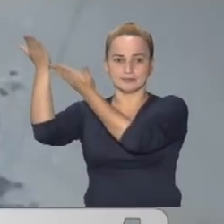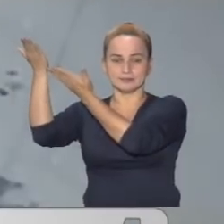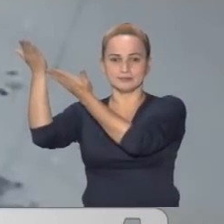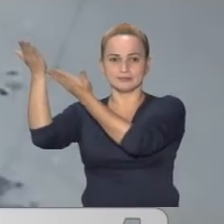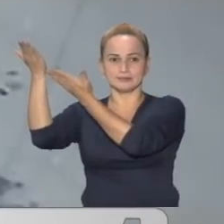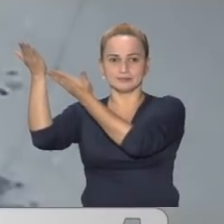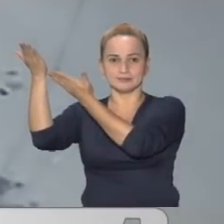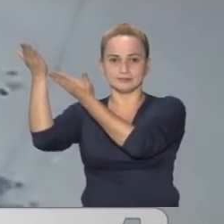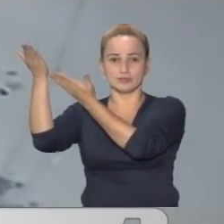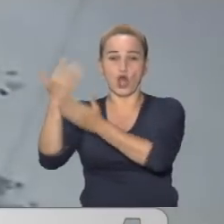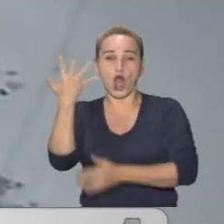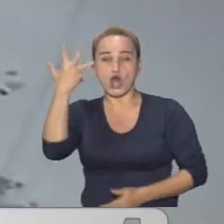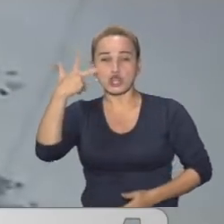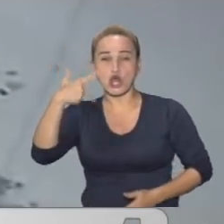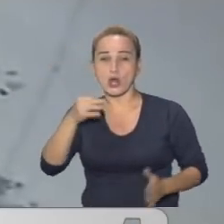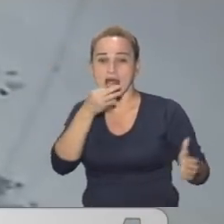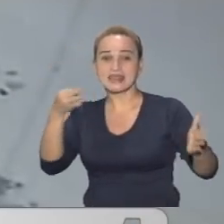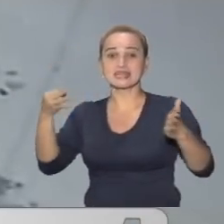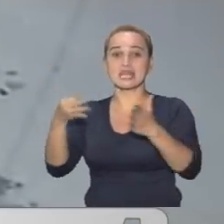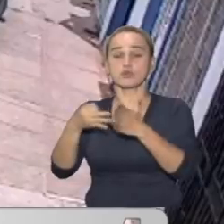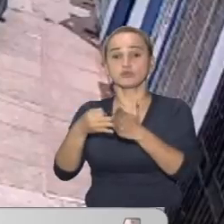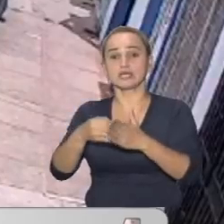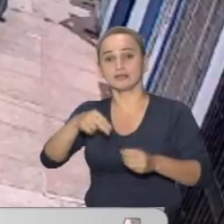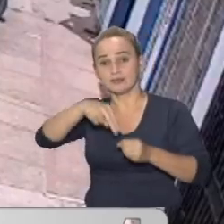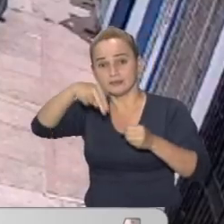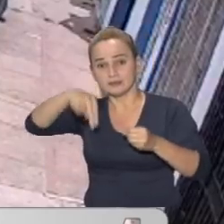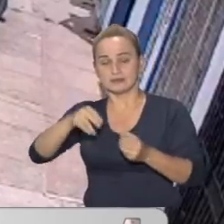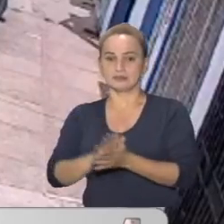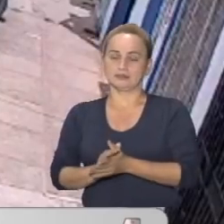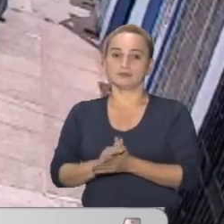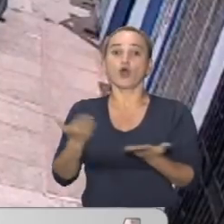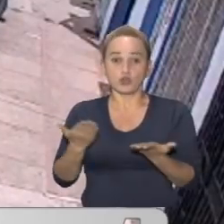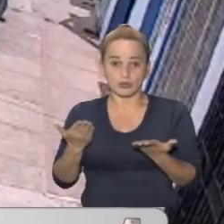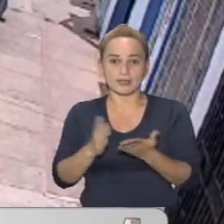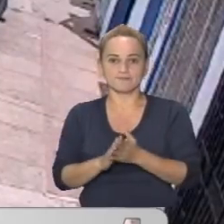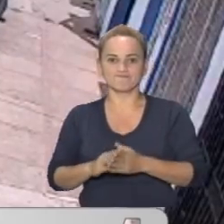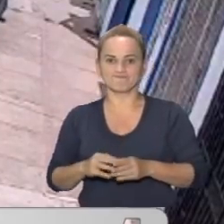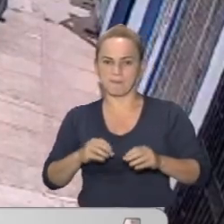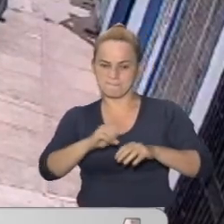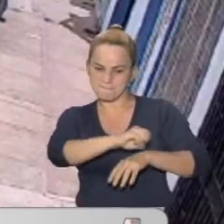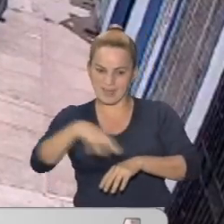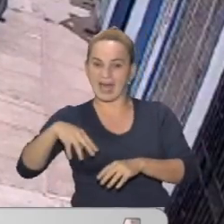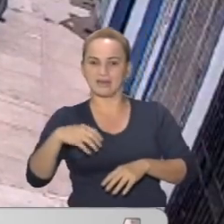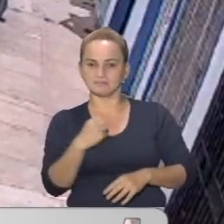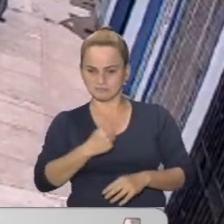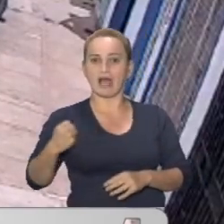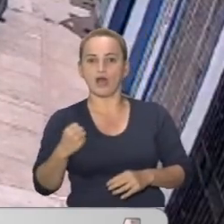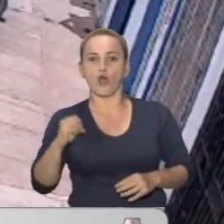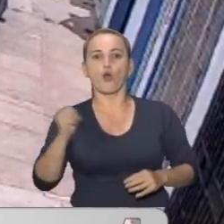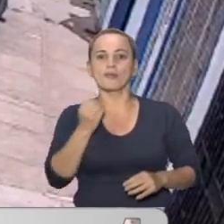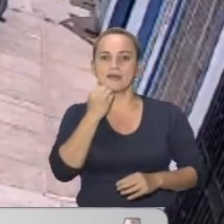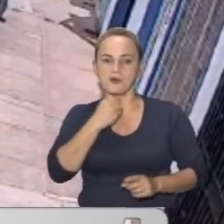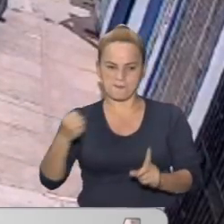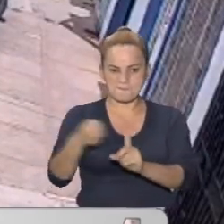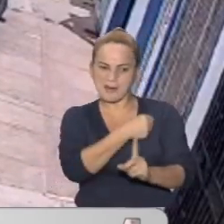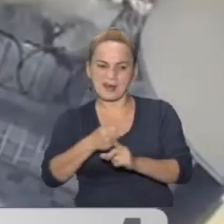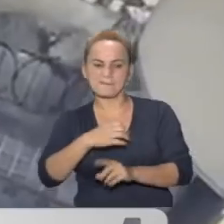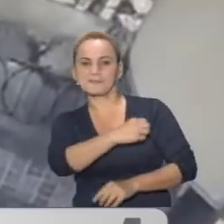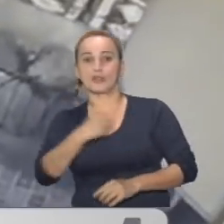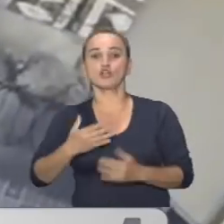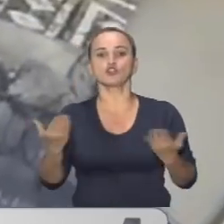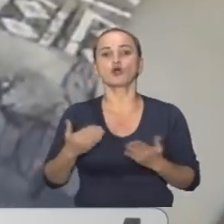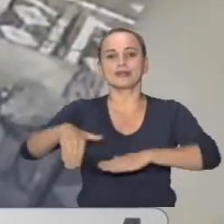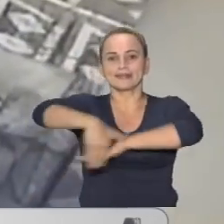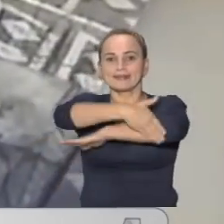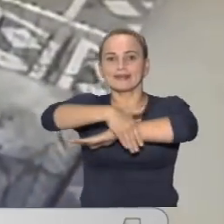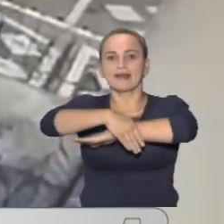693 robos diarios son denunciados por los colombianos, hablándose solo del denominado raponazo o en su mayoría de casos con violencia, como ocurre en las